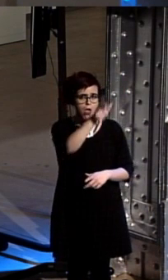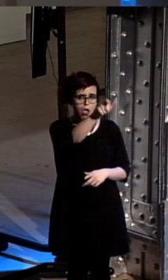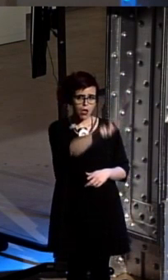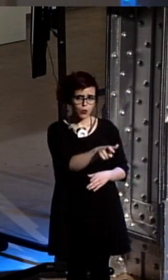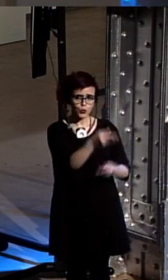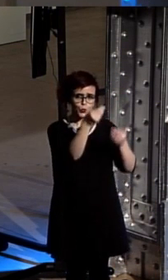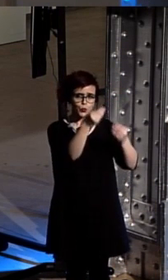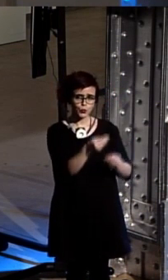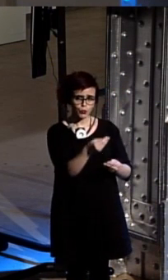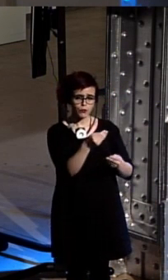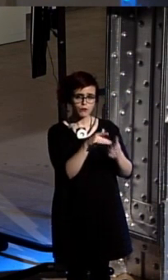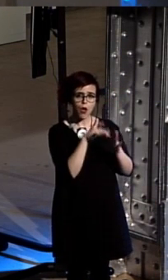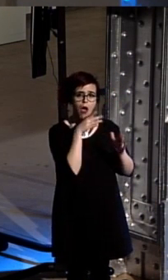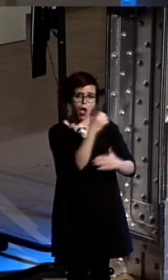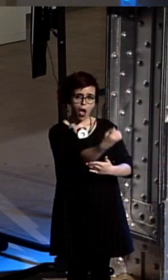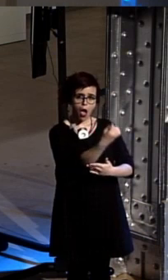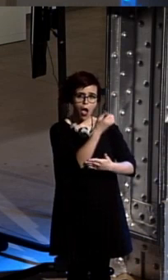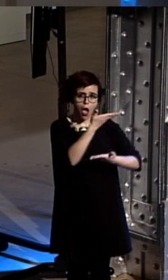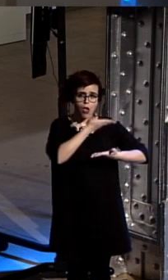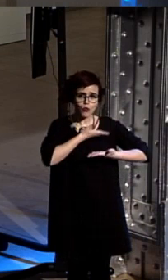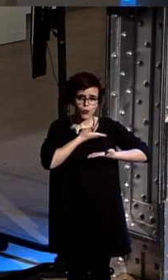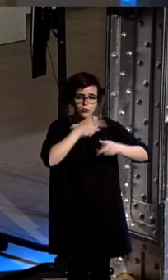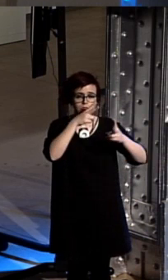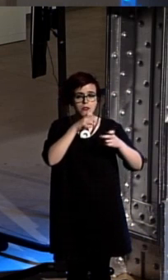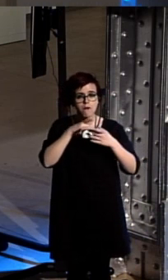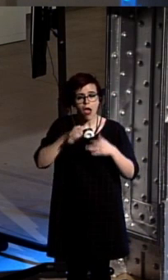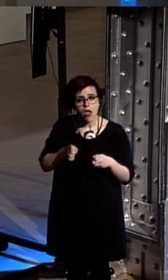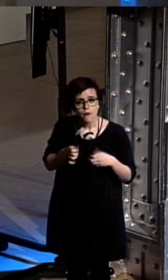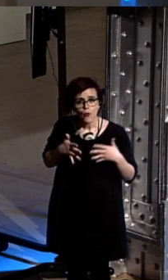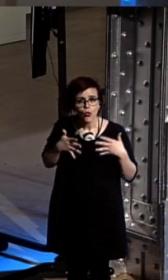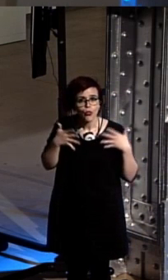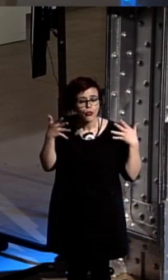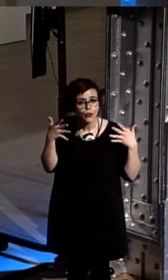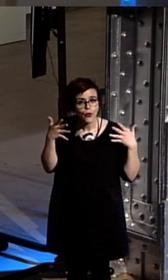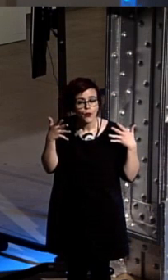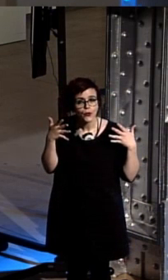a determinar cómo las emociones